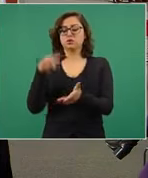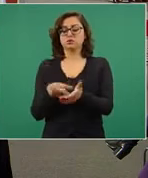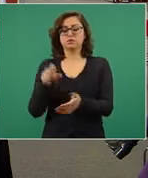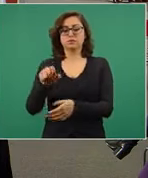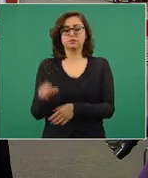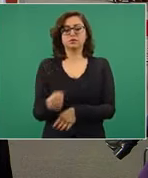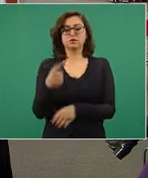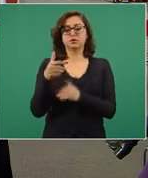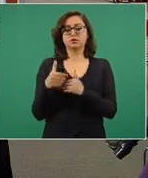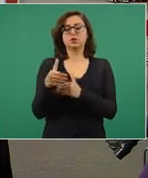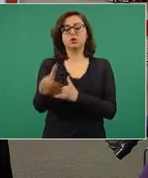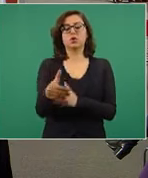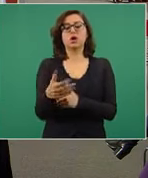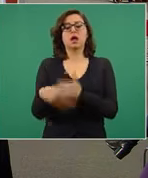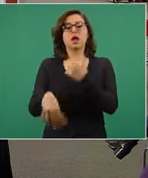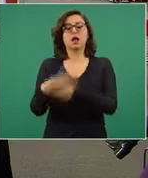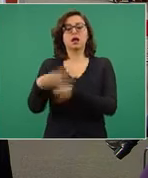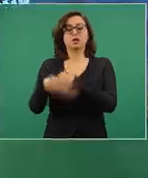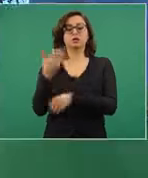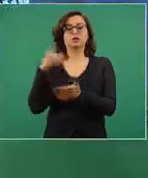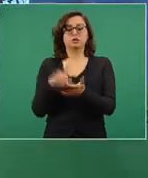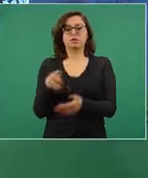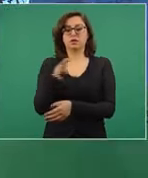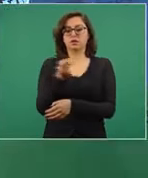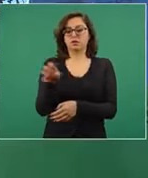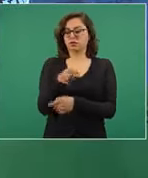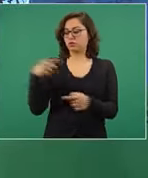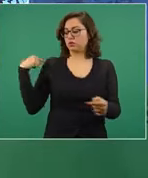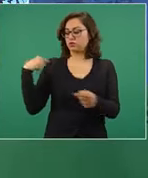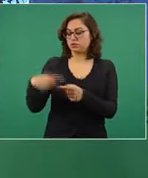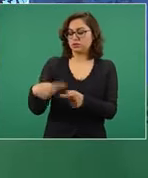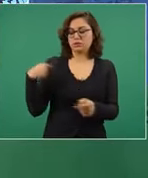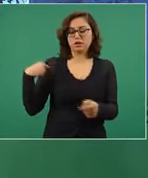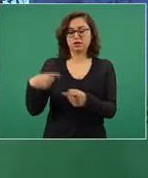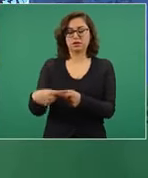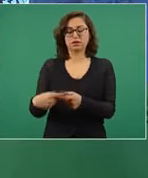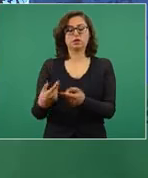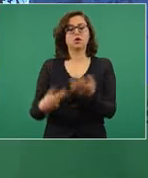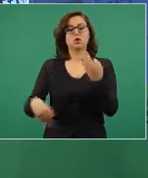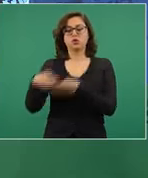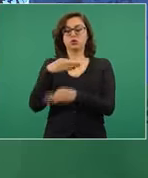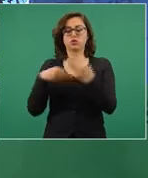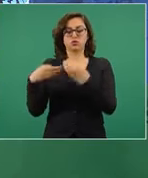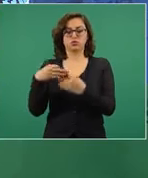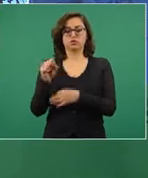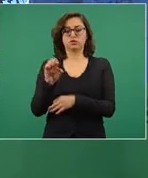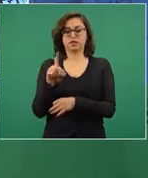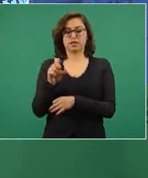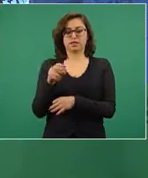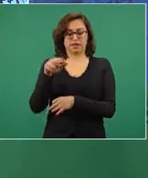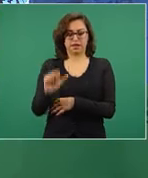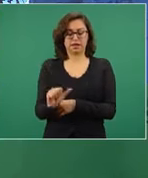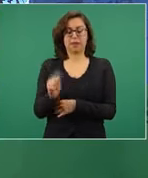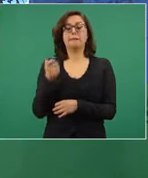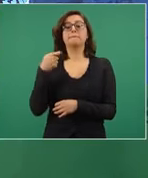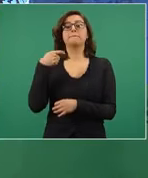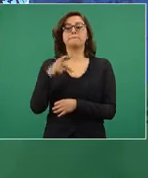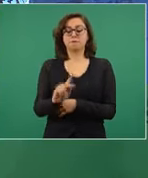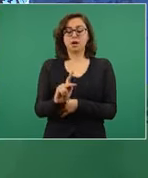la cantidad es de 14.400, todos le corresponden a SEDENA. Sin embargo, ahorita SEDENA está